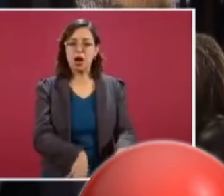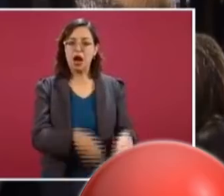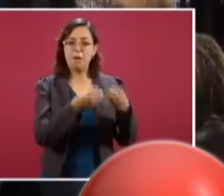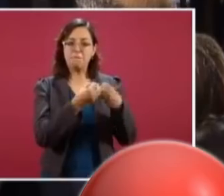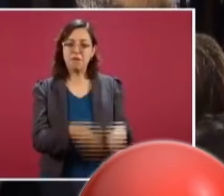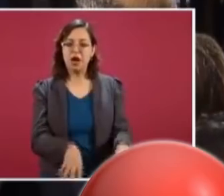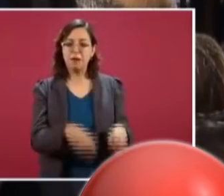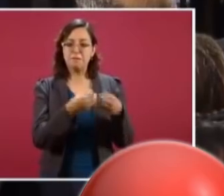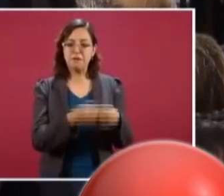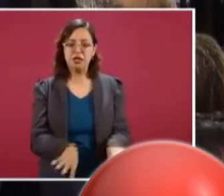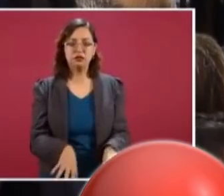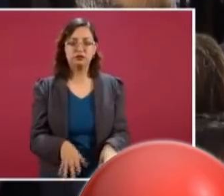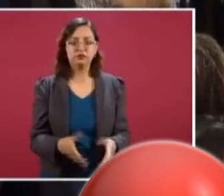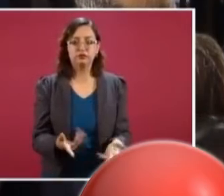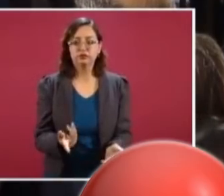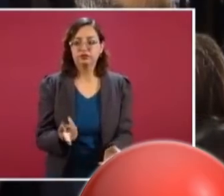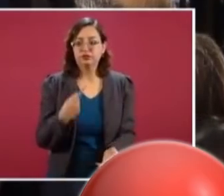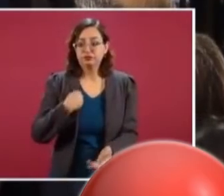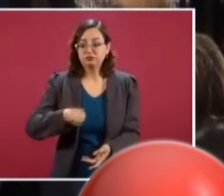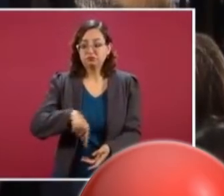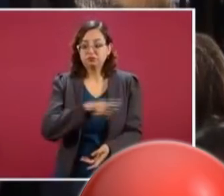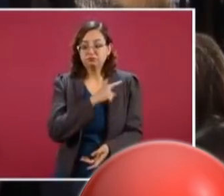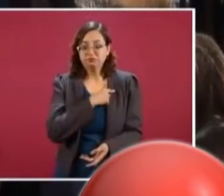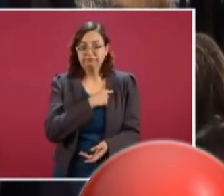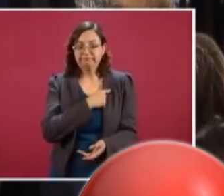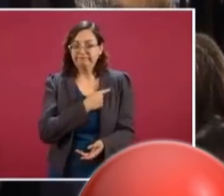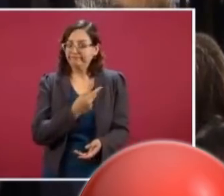Y si no interveníamos pronto,